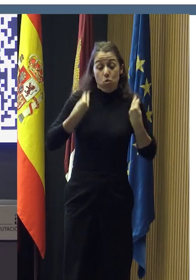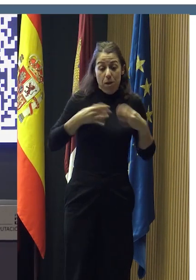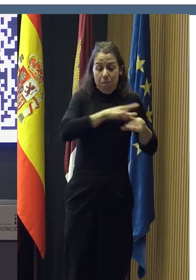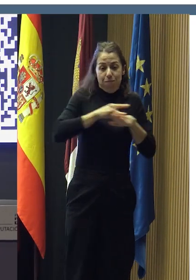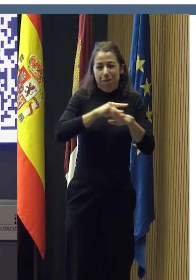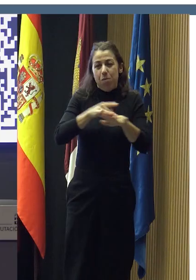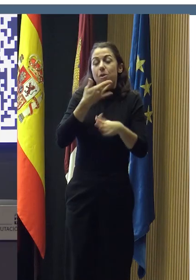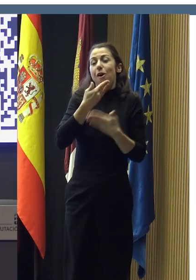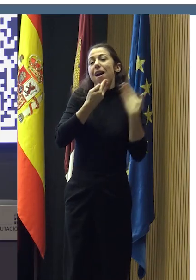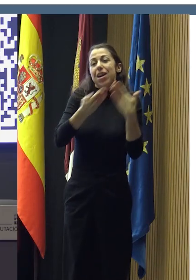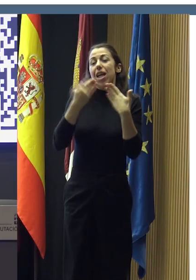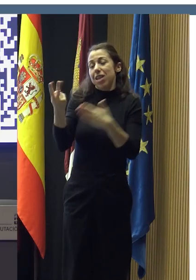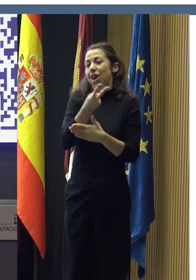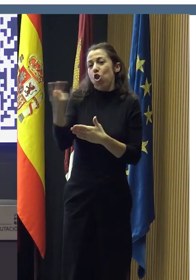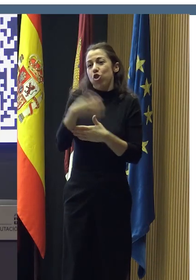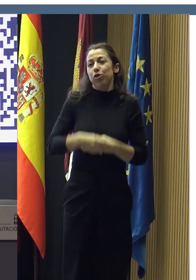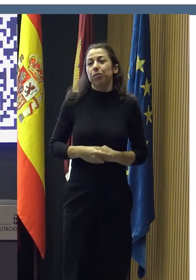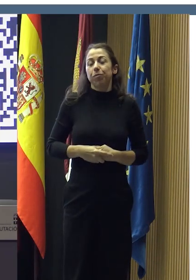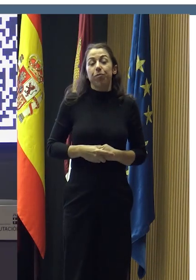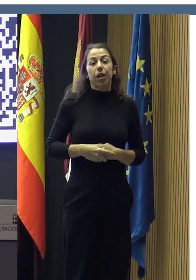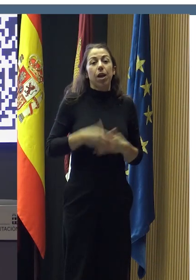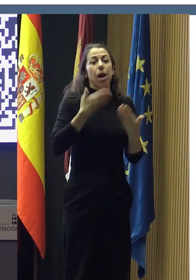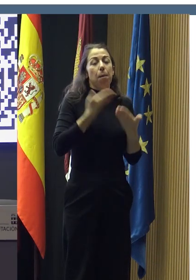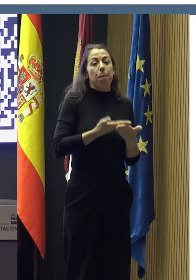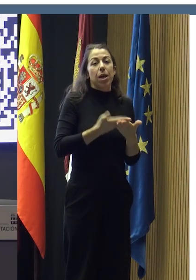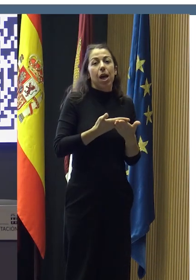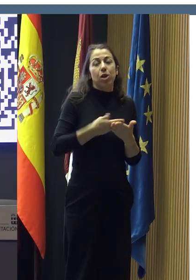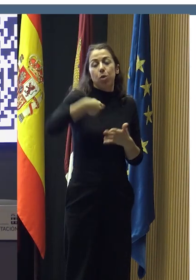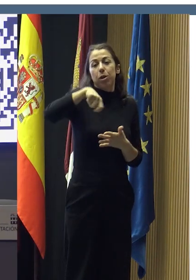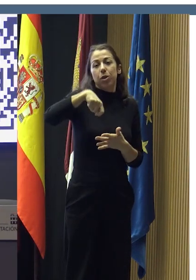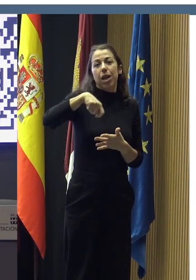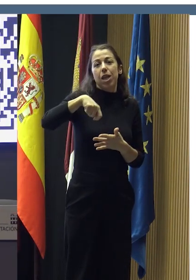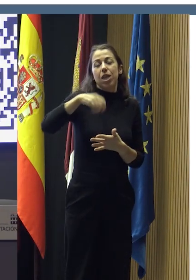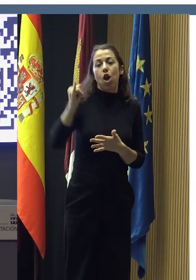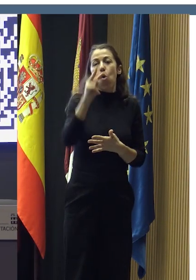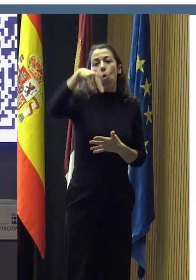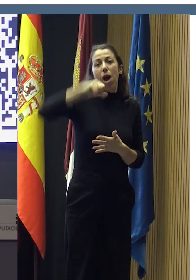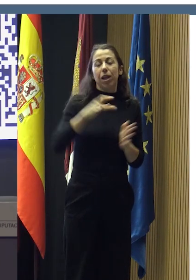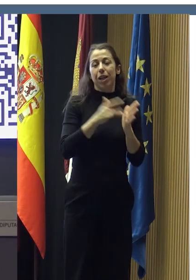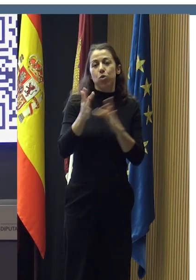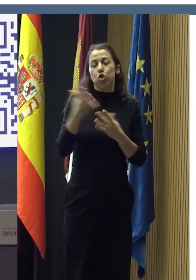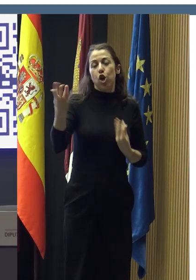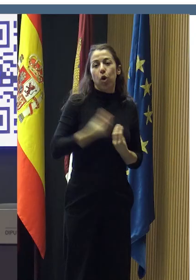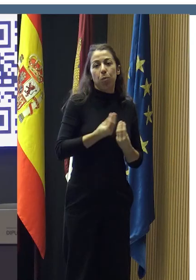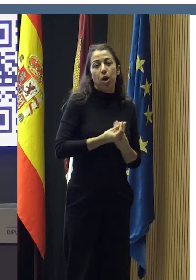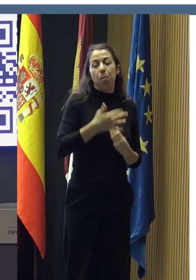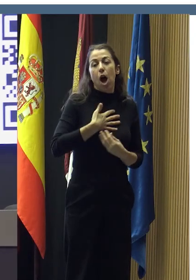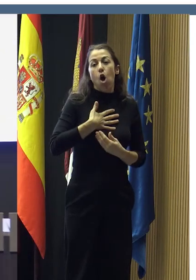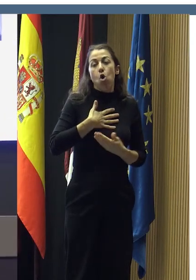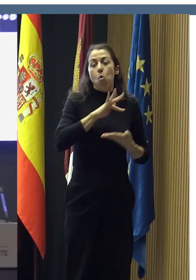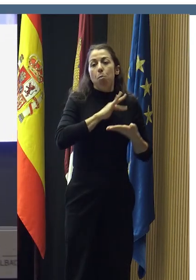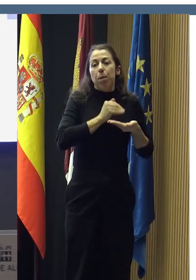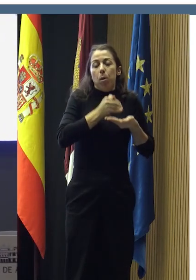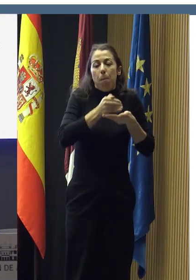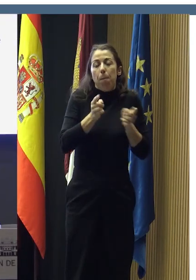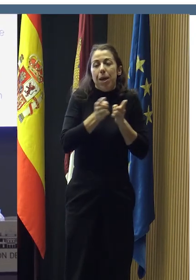pues me gustaría también darles las gracias a los dos. Le voy a pedir a nuestro presidente, a Juan José Caravaca, que nos acompañe porque queremos hacerte entrega de un pequeño